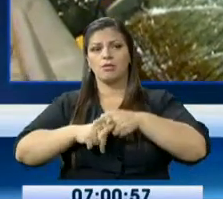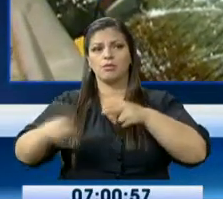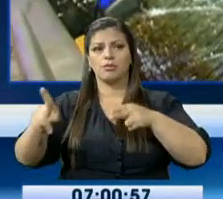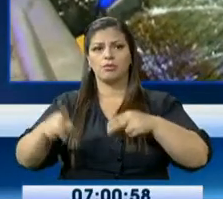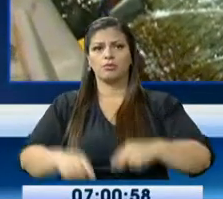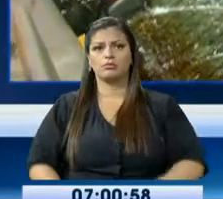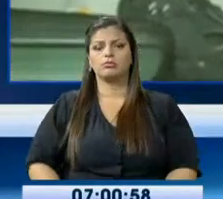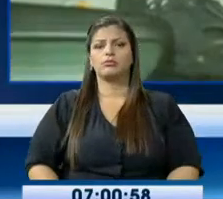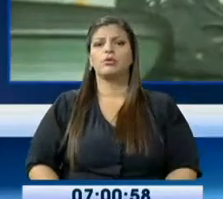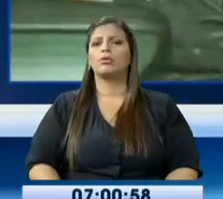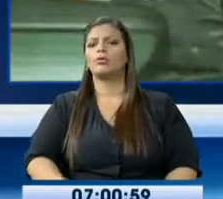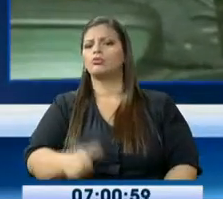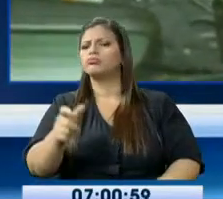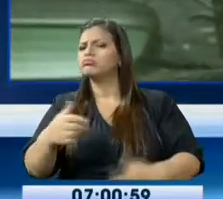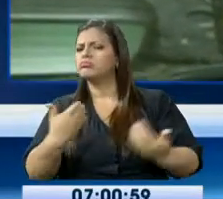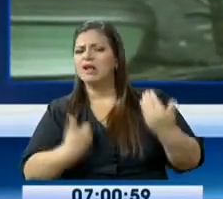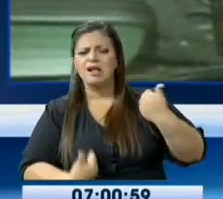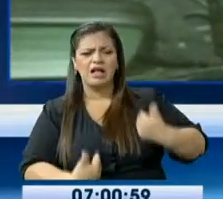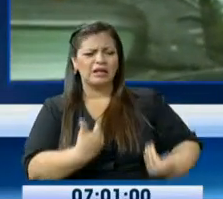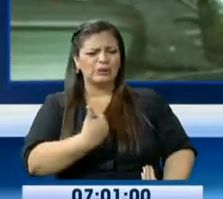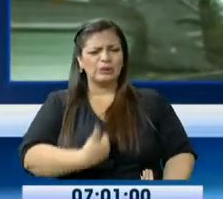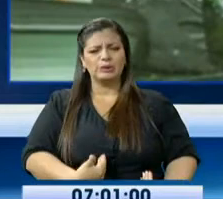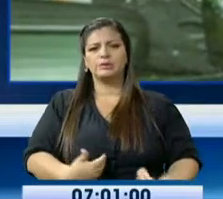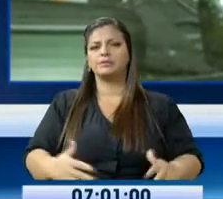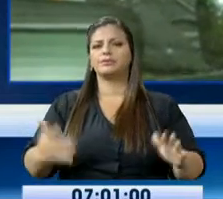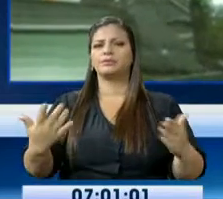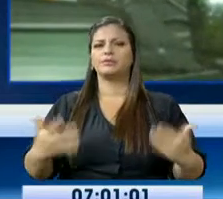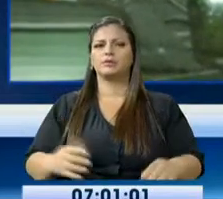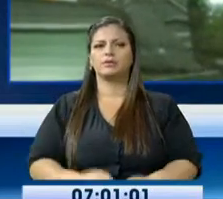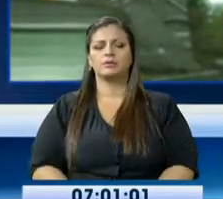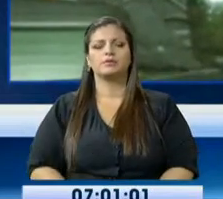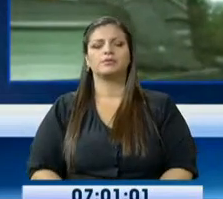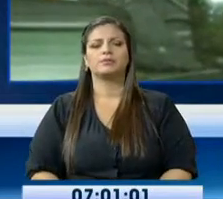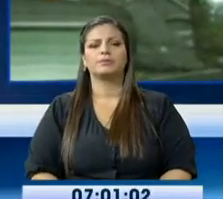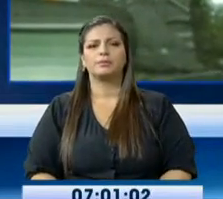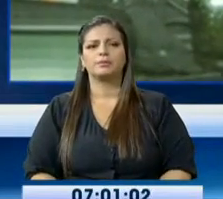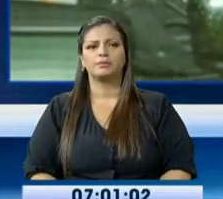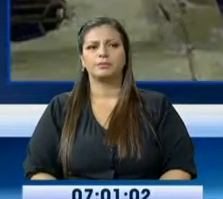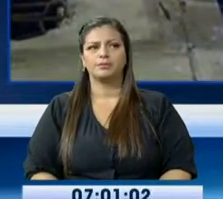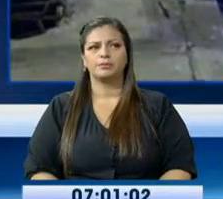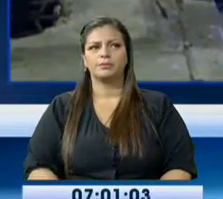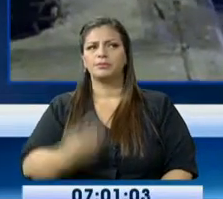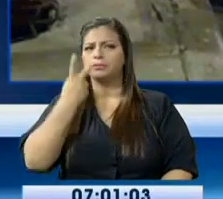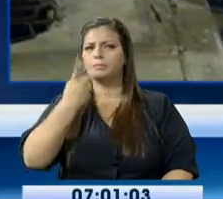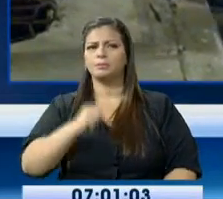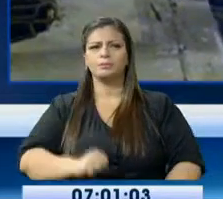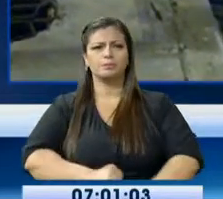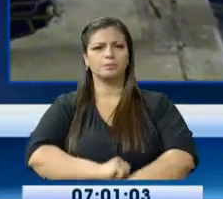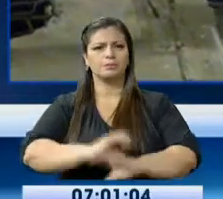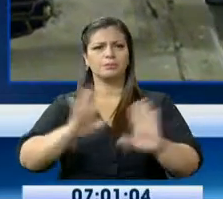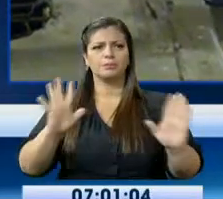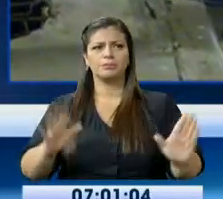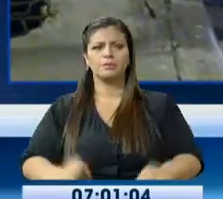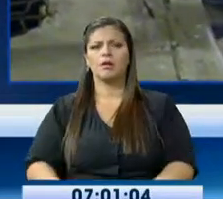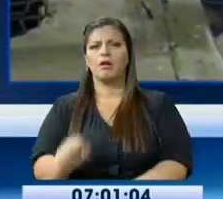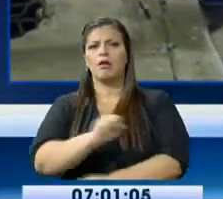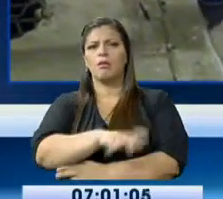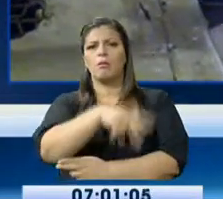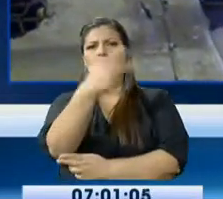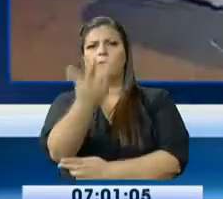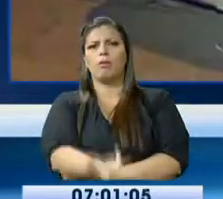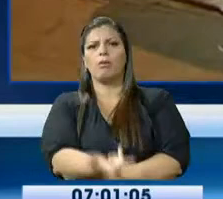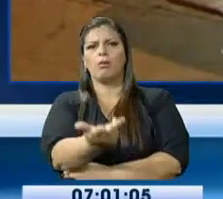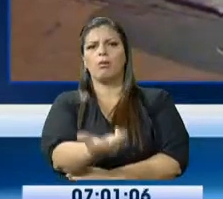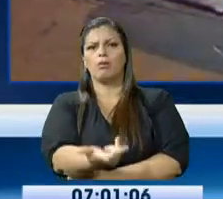dejó personas heridas, Luisa, pero sí, un buen susto, creo yo. Las imágenes son impresionantes. Mira lo que aparecen. Mira cómo quedó el carro.